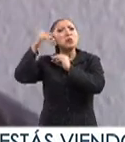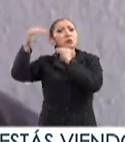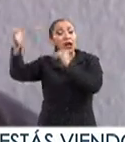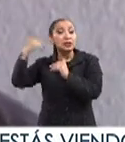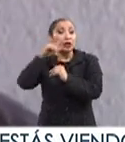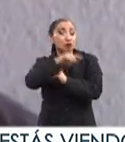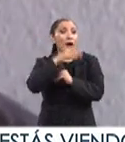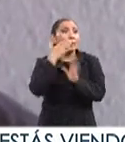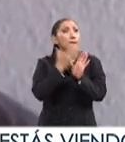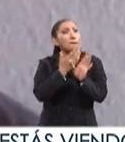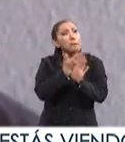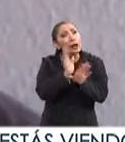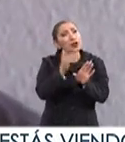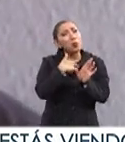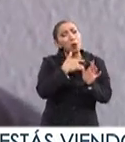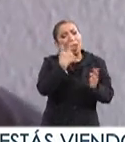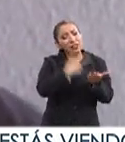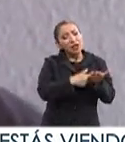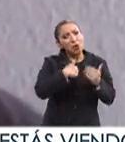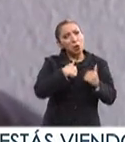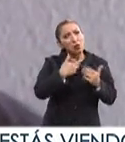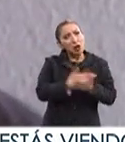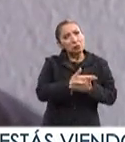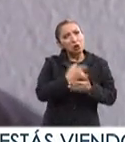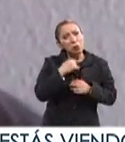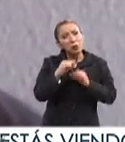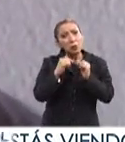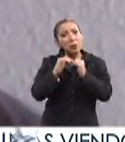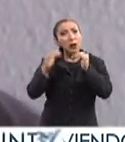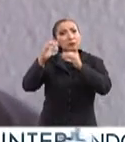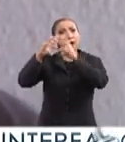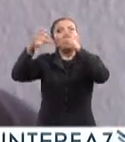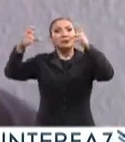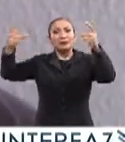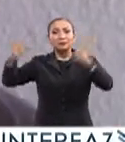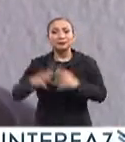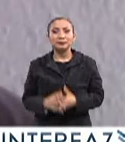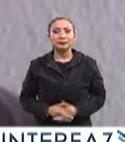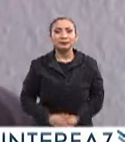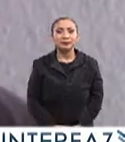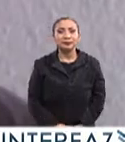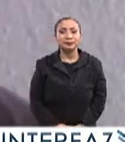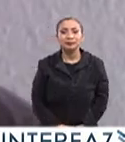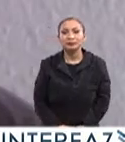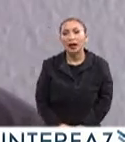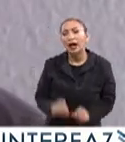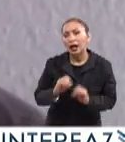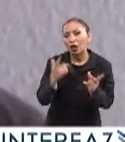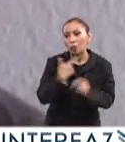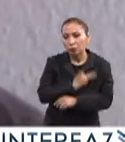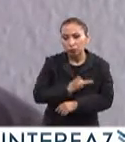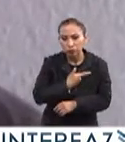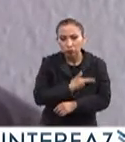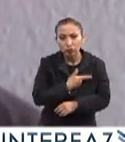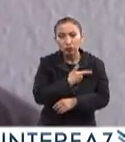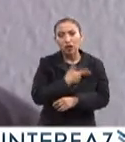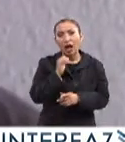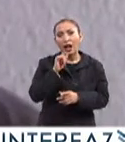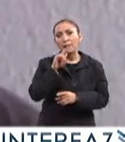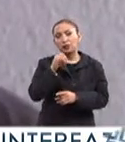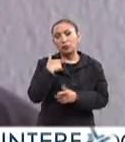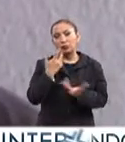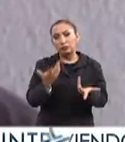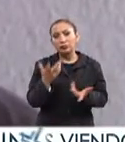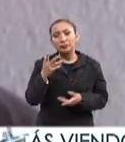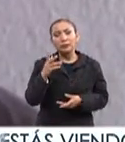tienes un poquito la predisposición, pues lo mejorarás de forma exponencial. Te saludo con mucho gusto, Alberto, nos